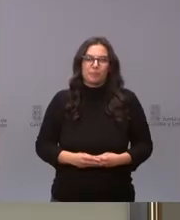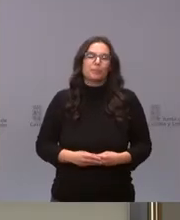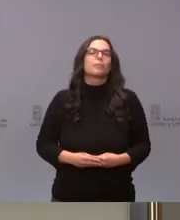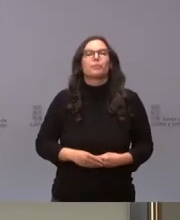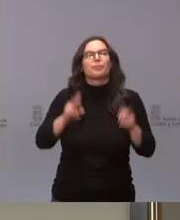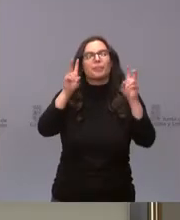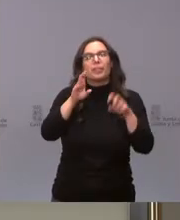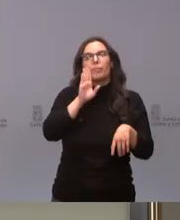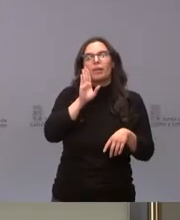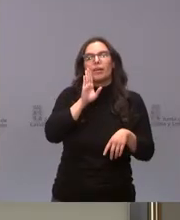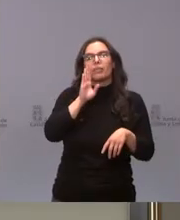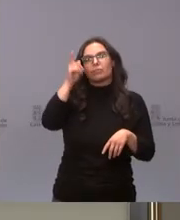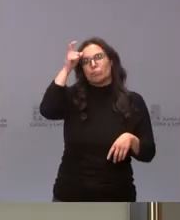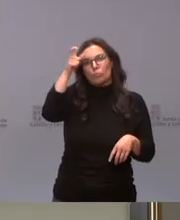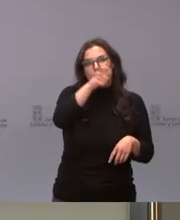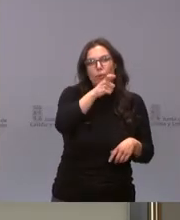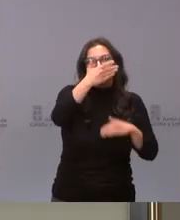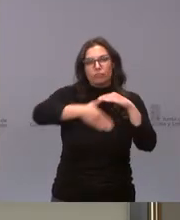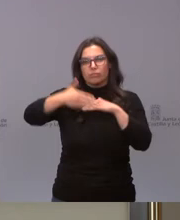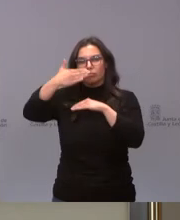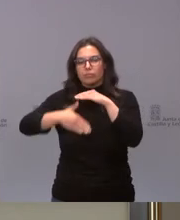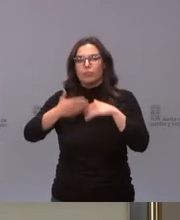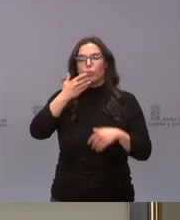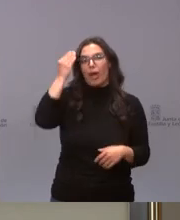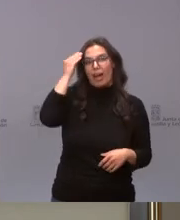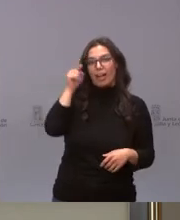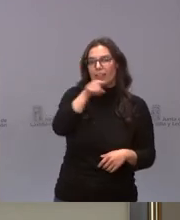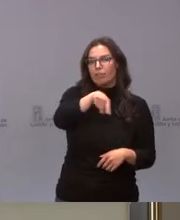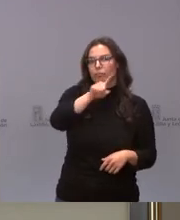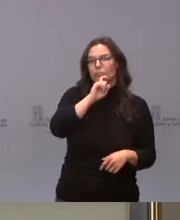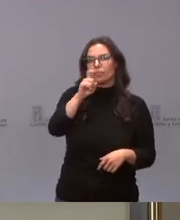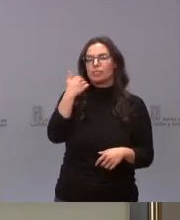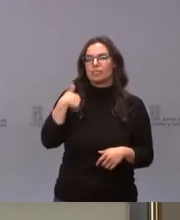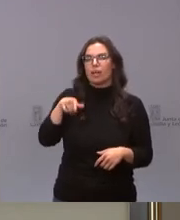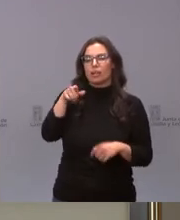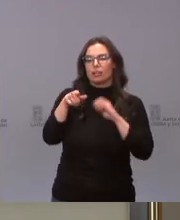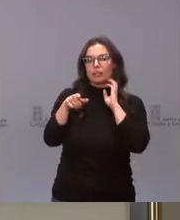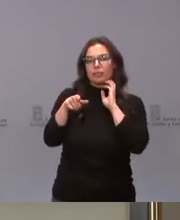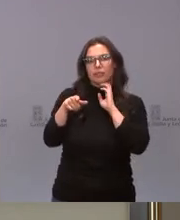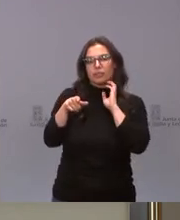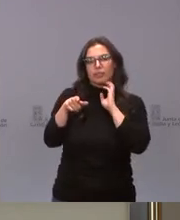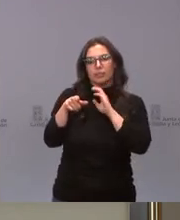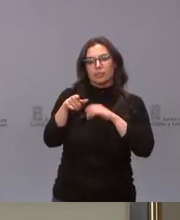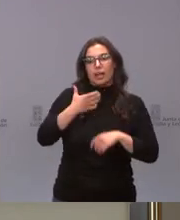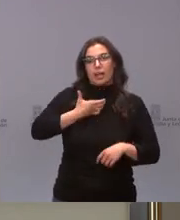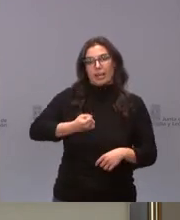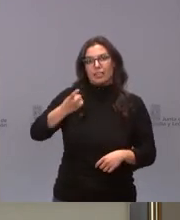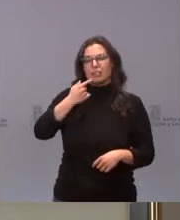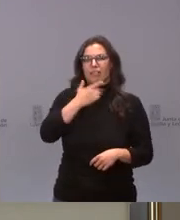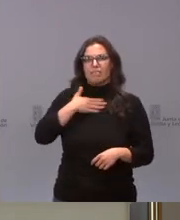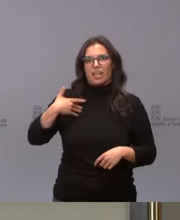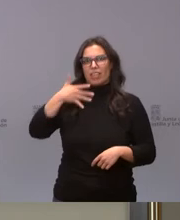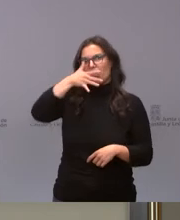Volviendo al tema de los municipios con restricciones, en Aranda de Duero ya han anunciado que lo van a denunciar en los tribunales.